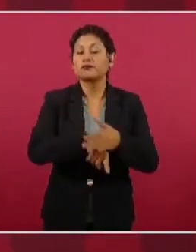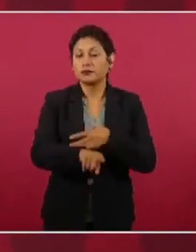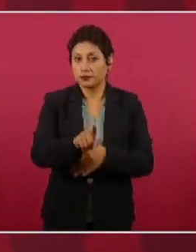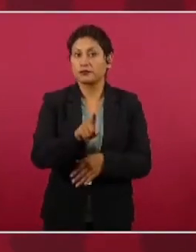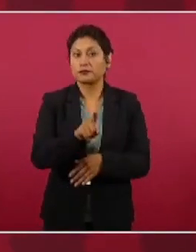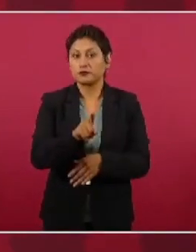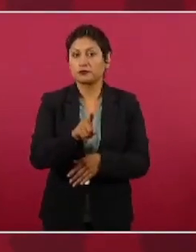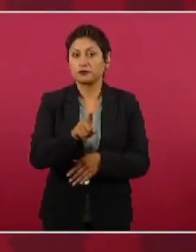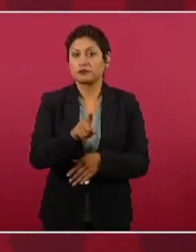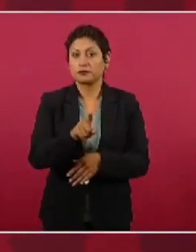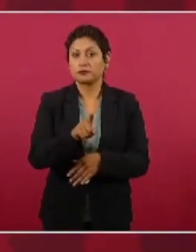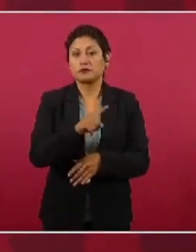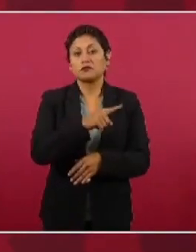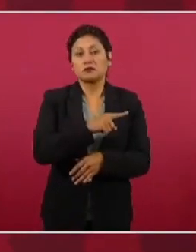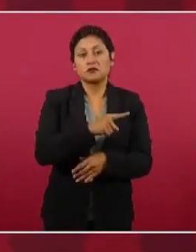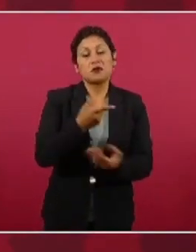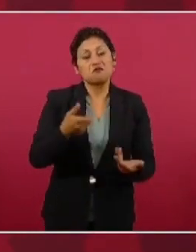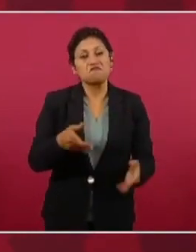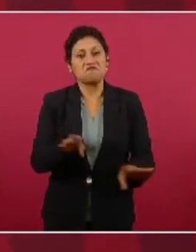cerraron